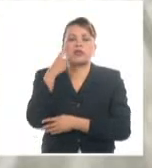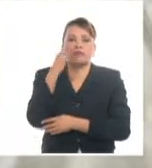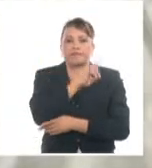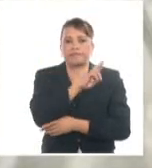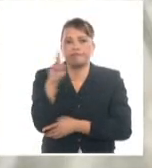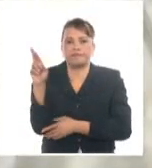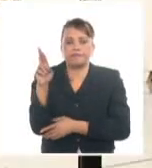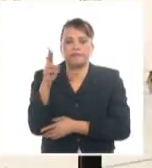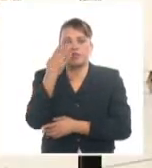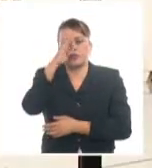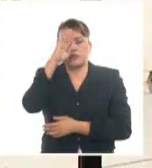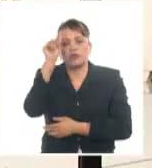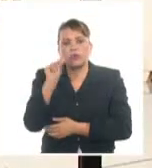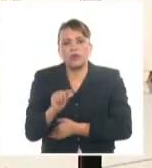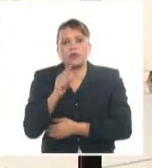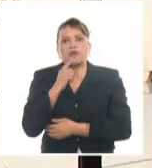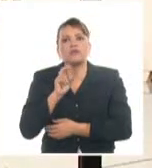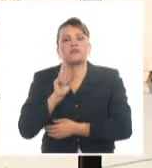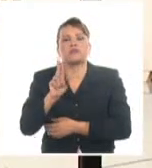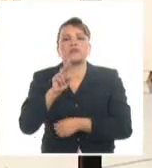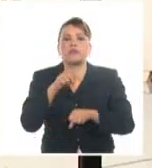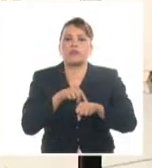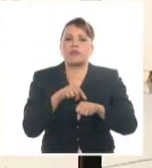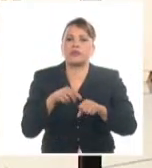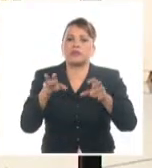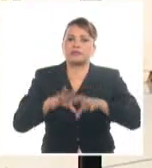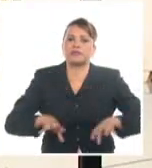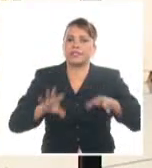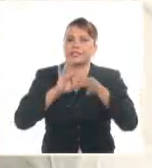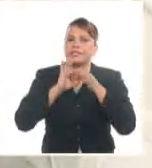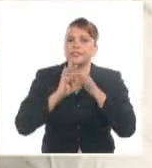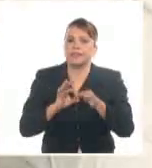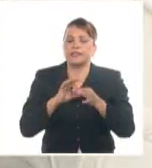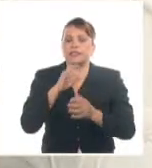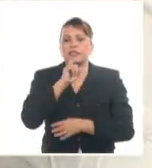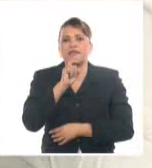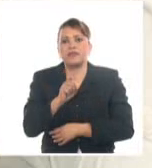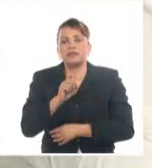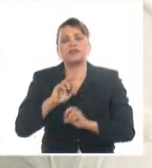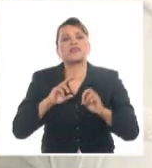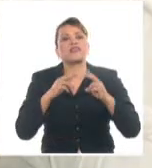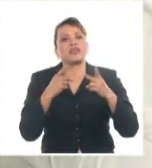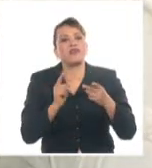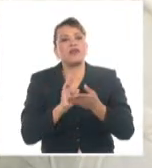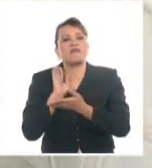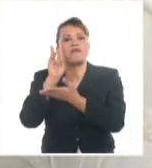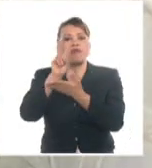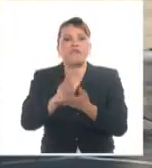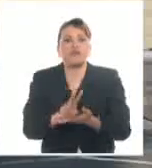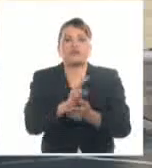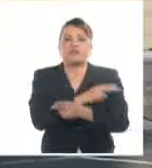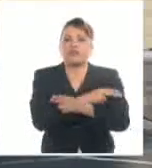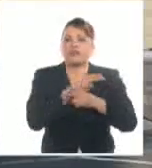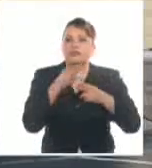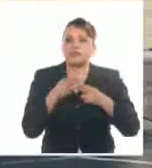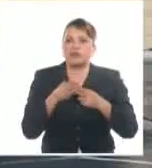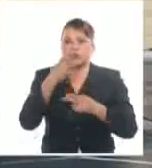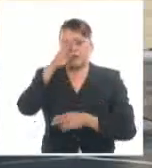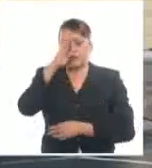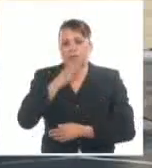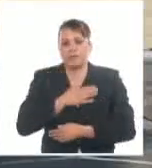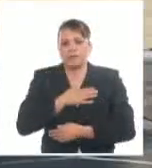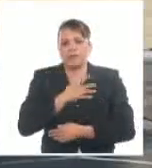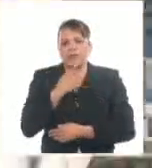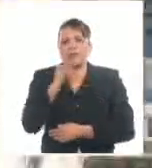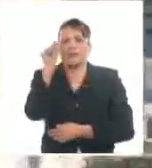para los cubanos urge en tiempos tan complejos y mediáticos volver a los cimientos de la historia cubana y del prócer que